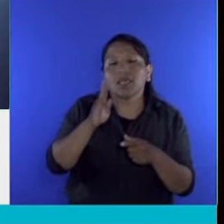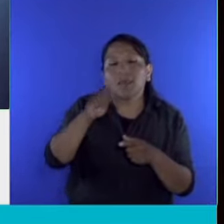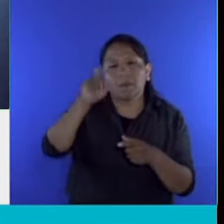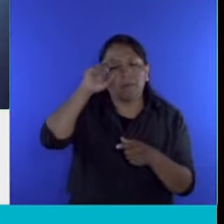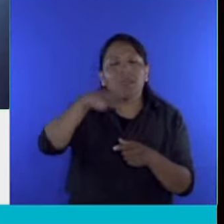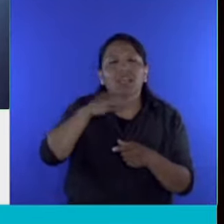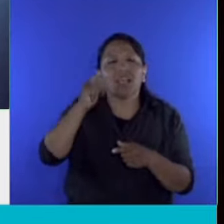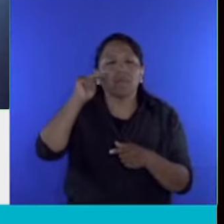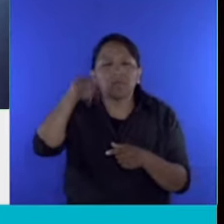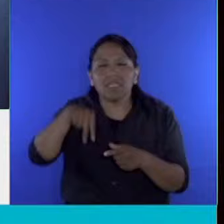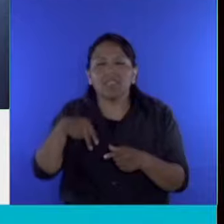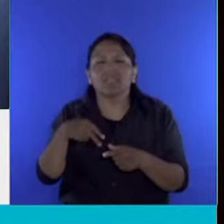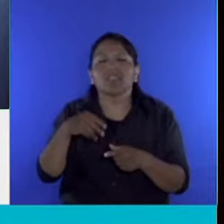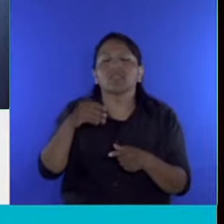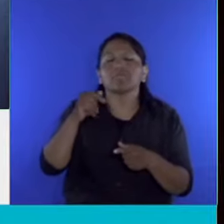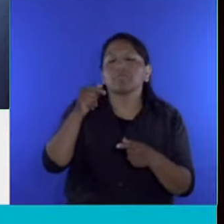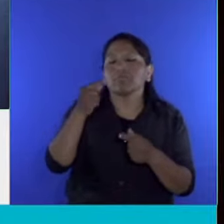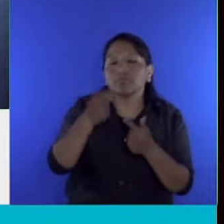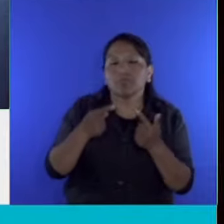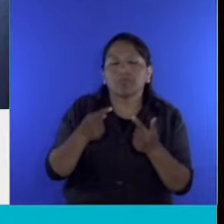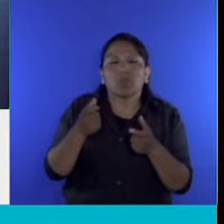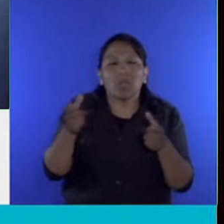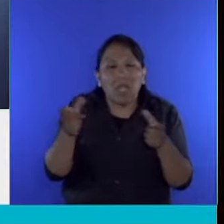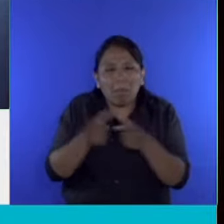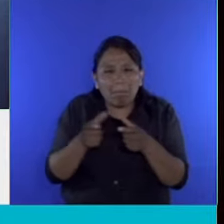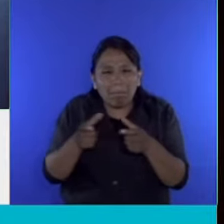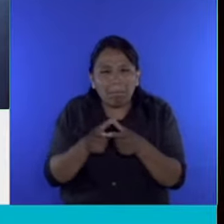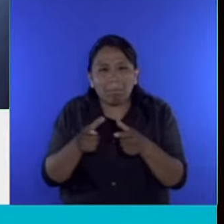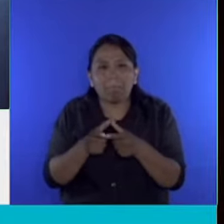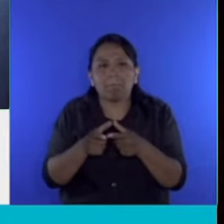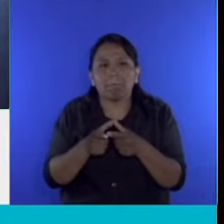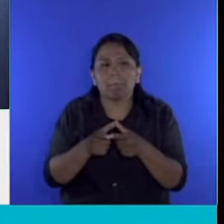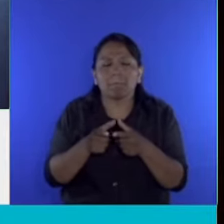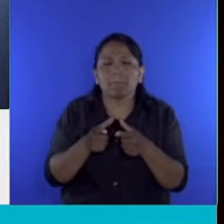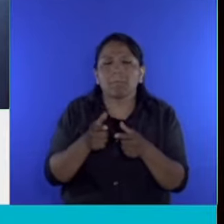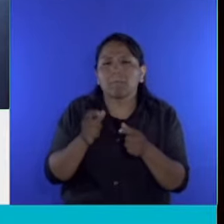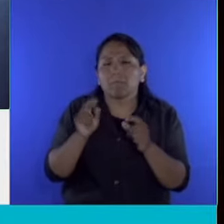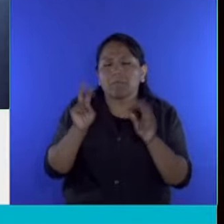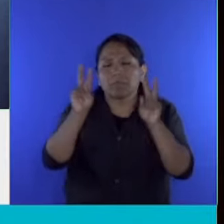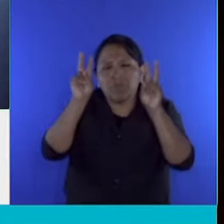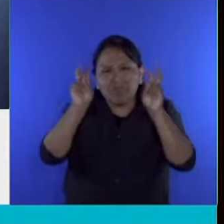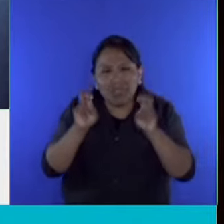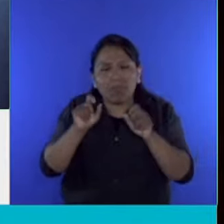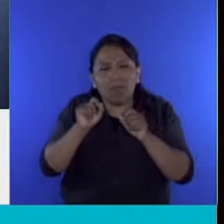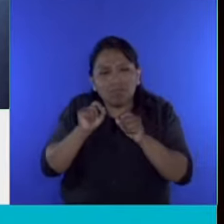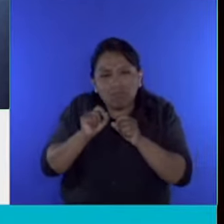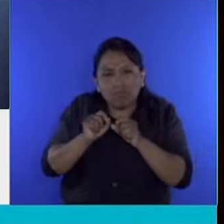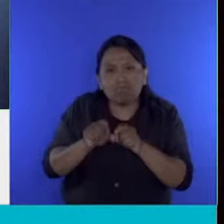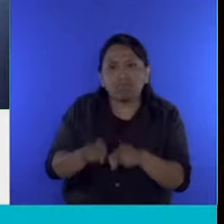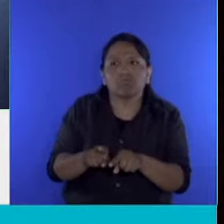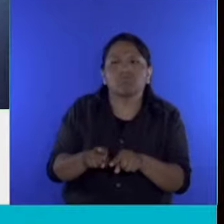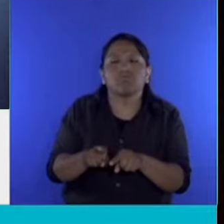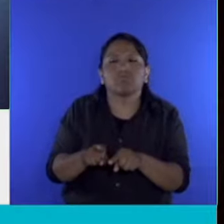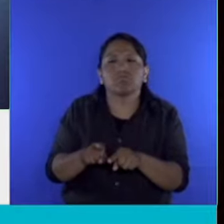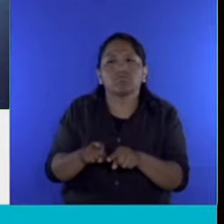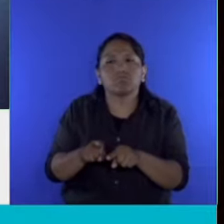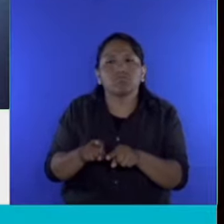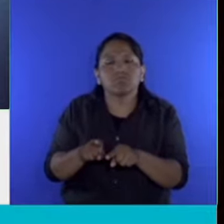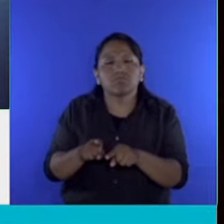nad una película que aún teniendo un tema completamente propio